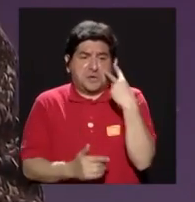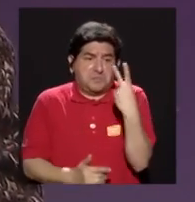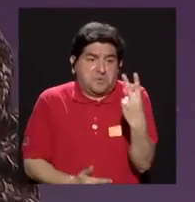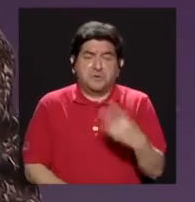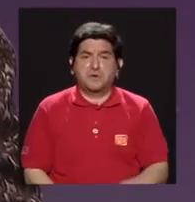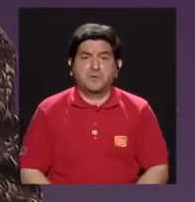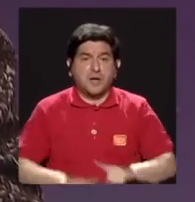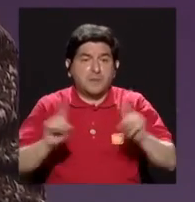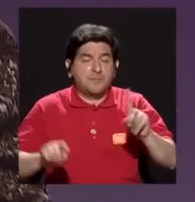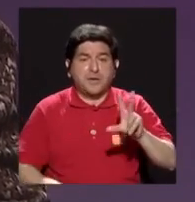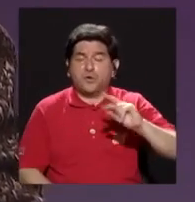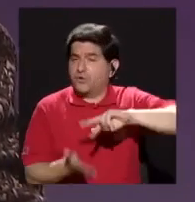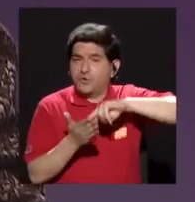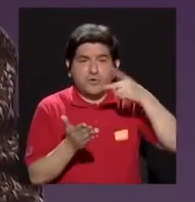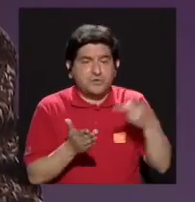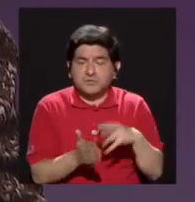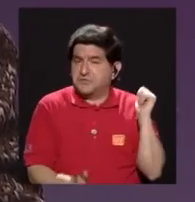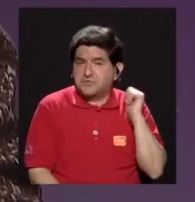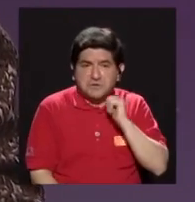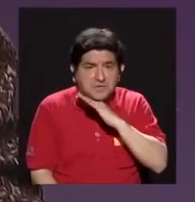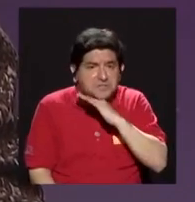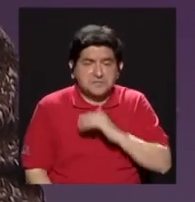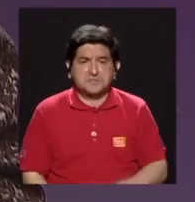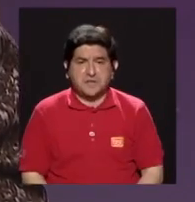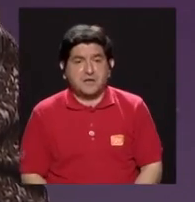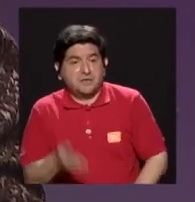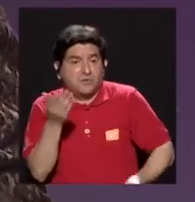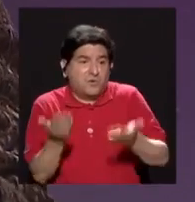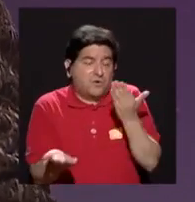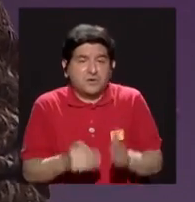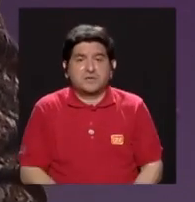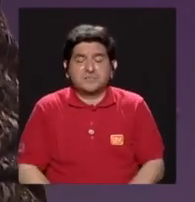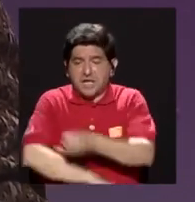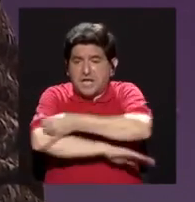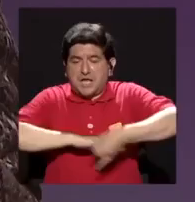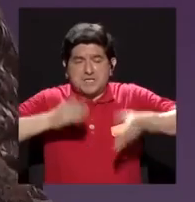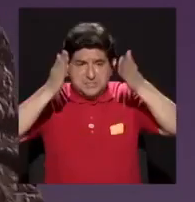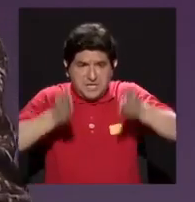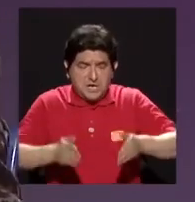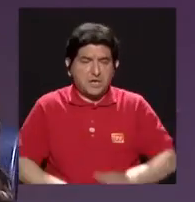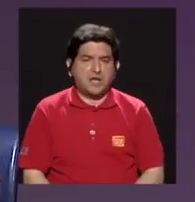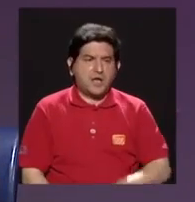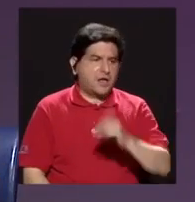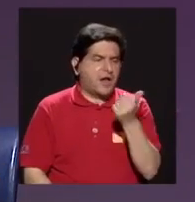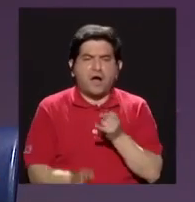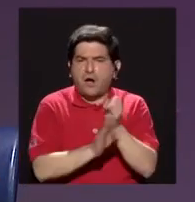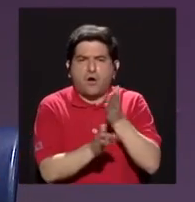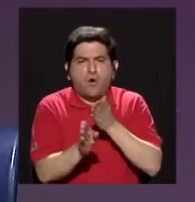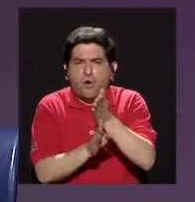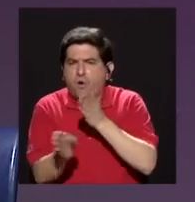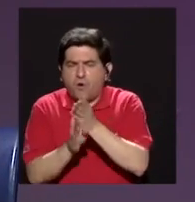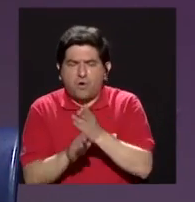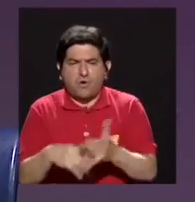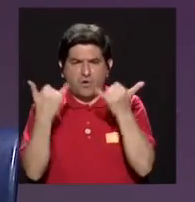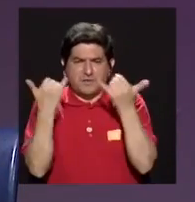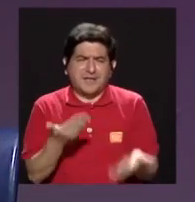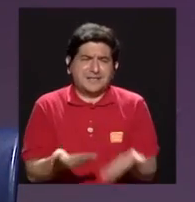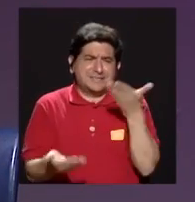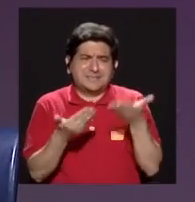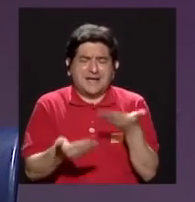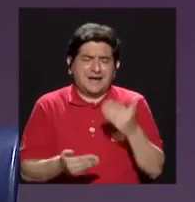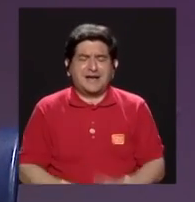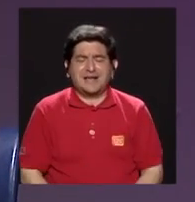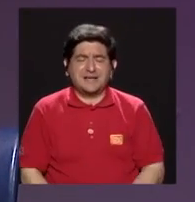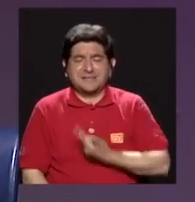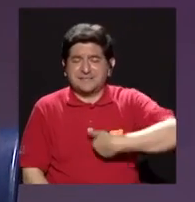también no le va a resultar extraño este que sea una ingeniera u otras carreras que hemos estado casi que no